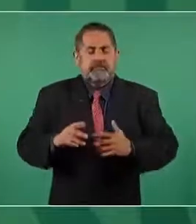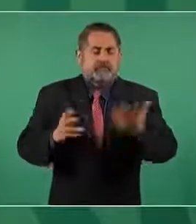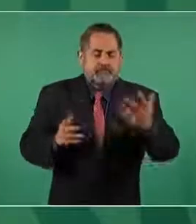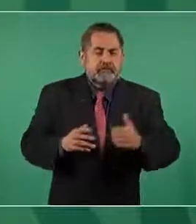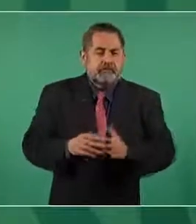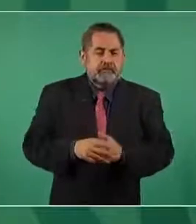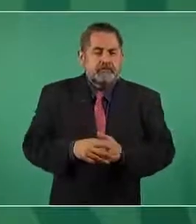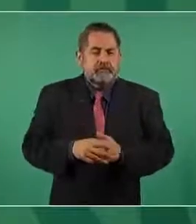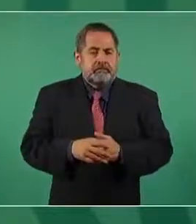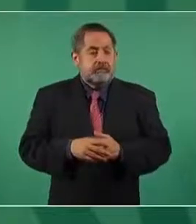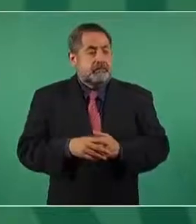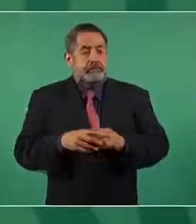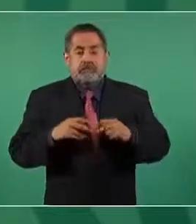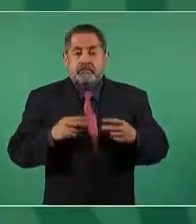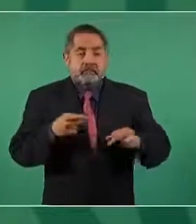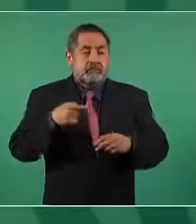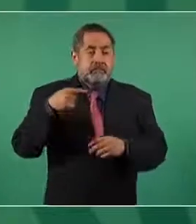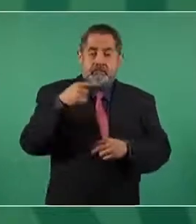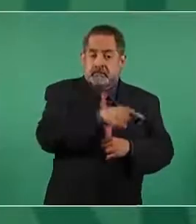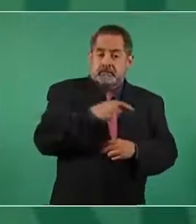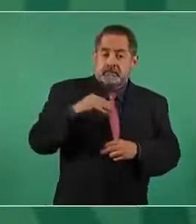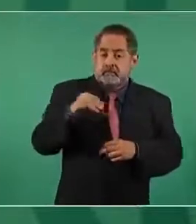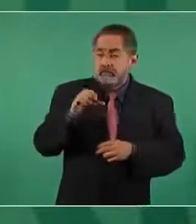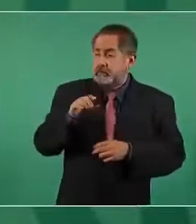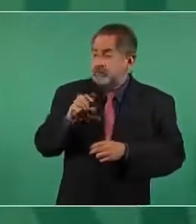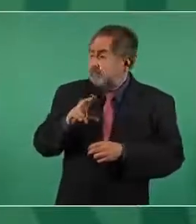actuaron mal y